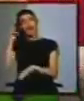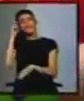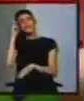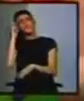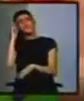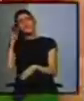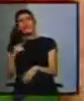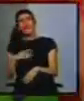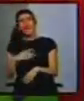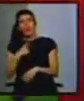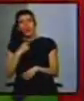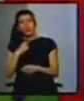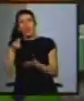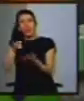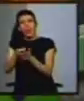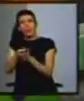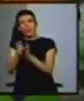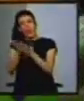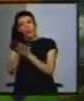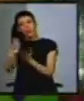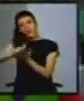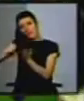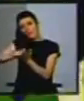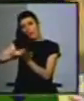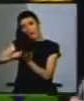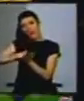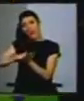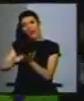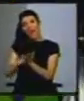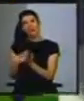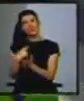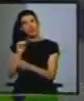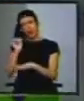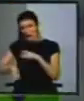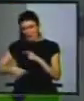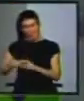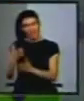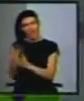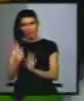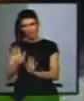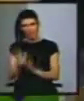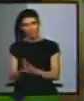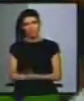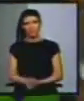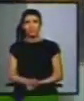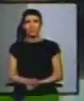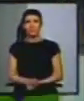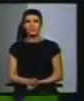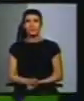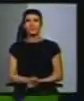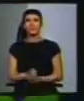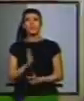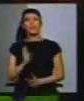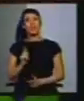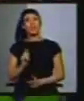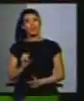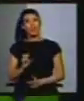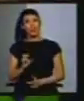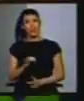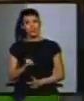compran sus tarjetas para escribirlas a mano y se niegan a dejarlas desaparecer. Beto Pérez,